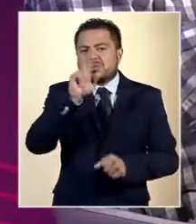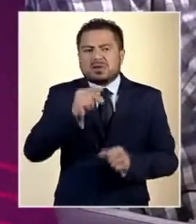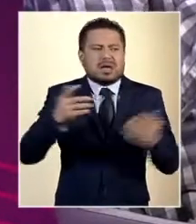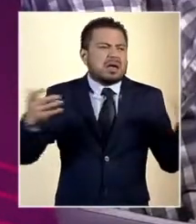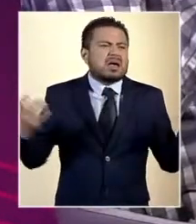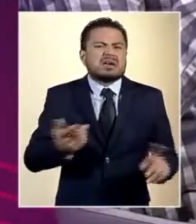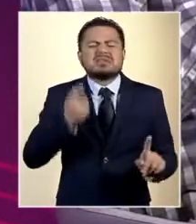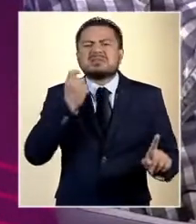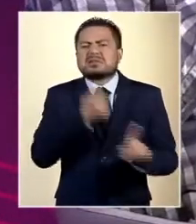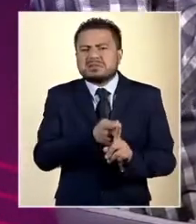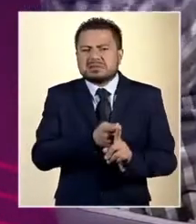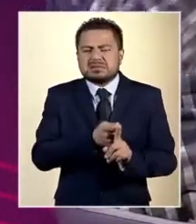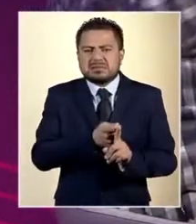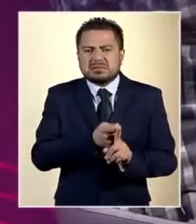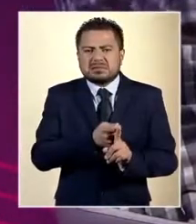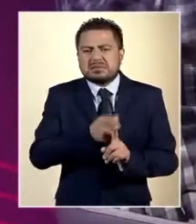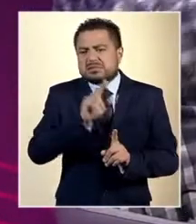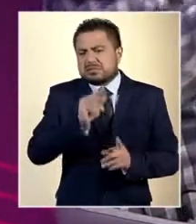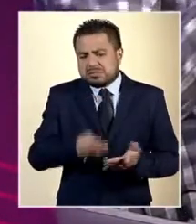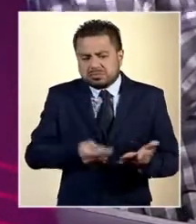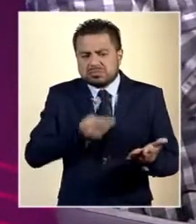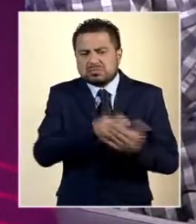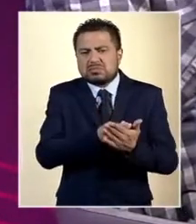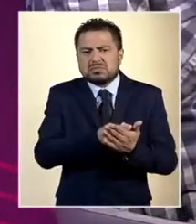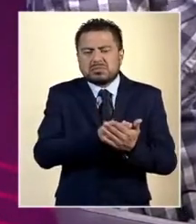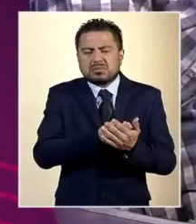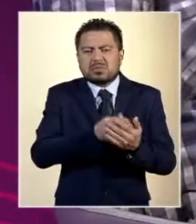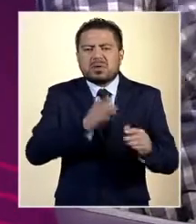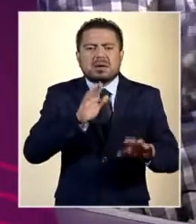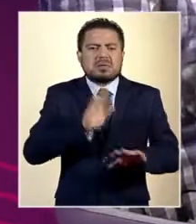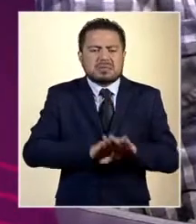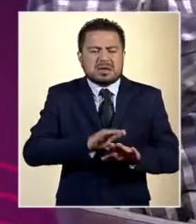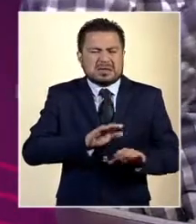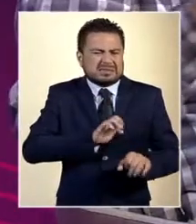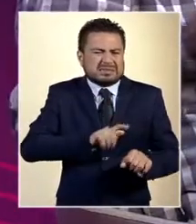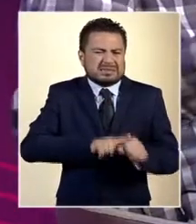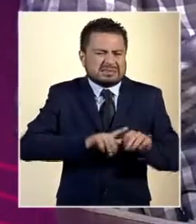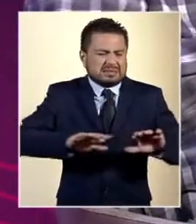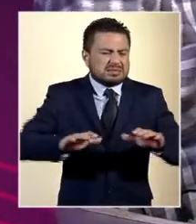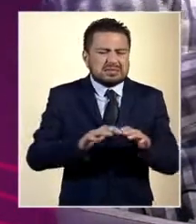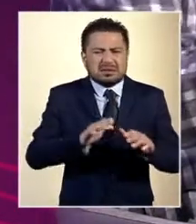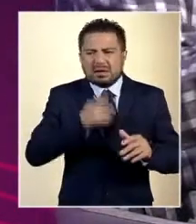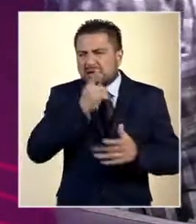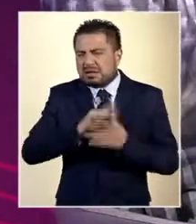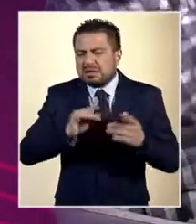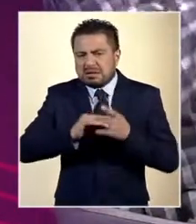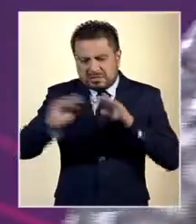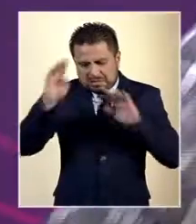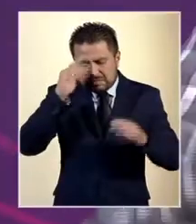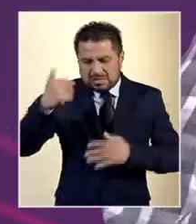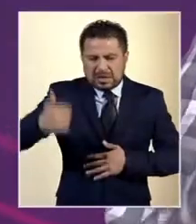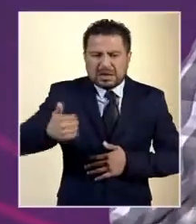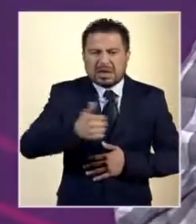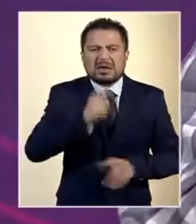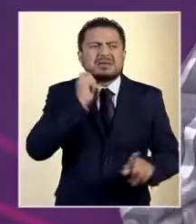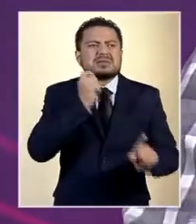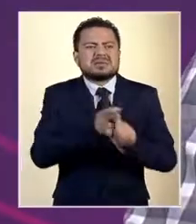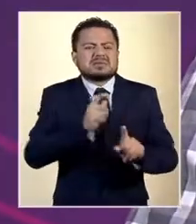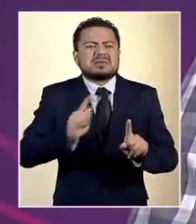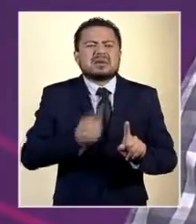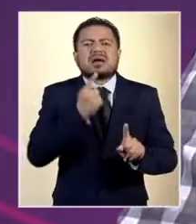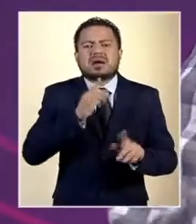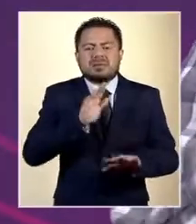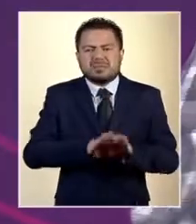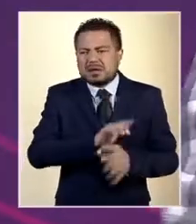trata de pues darle malas condiciones de higiene a alguien que está en la calle porque pensamos que lo merece. O sea, tiene que ser lo